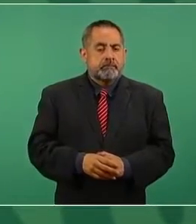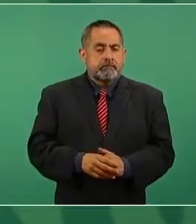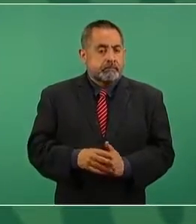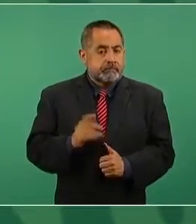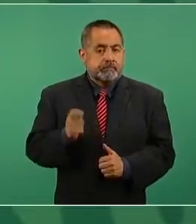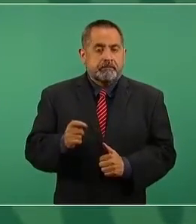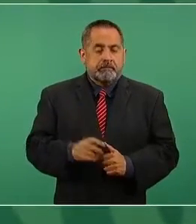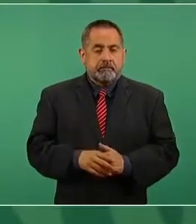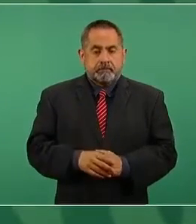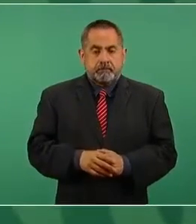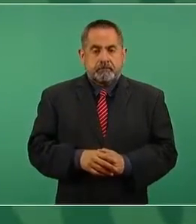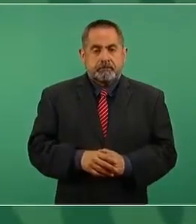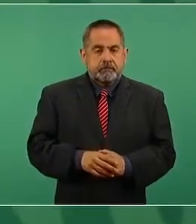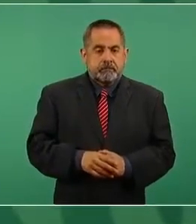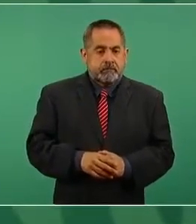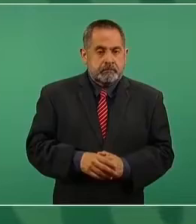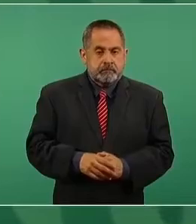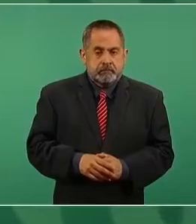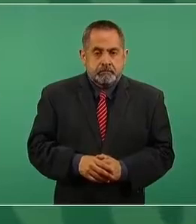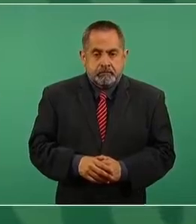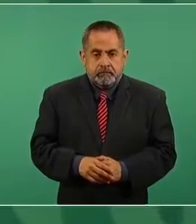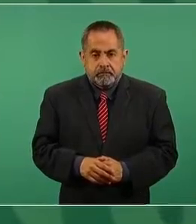Porque tampoco